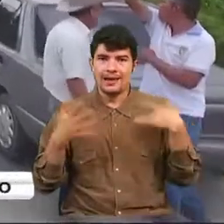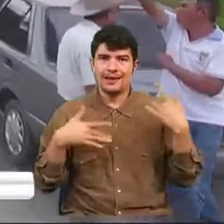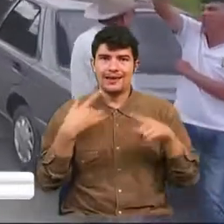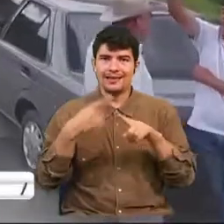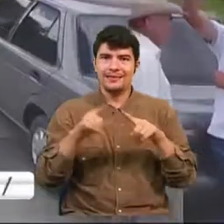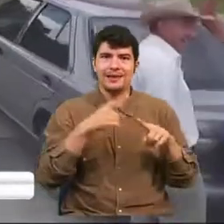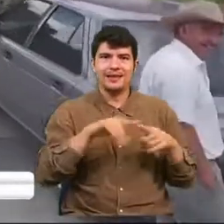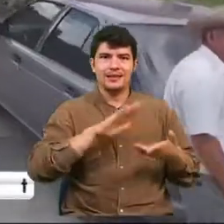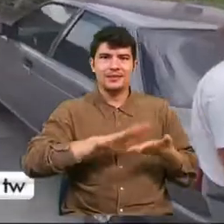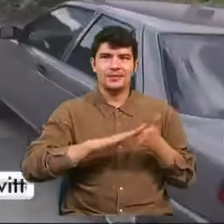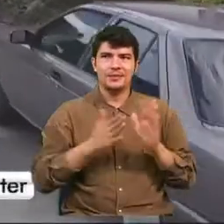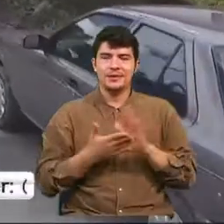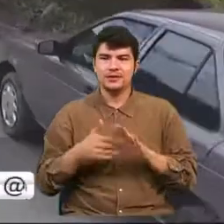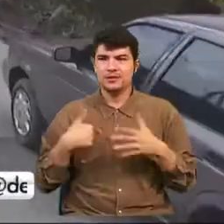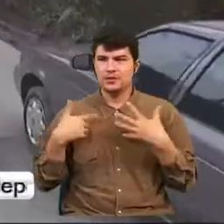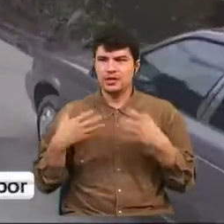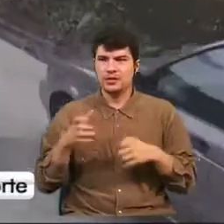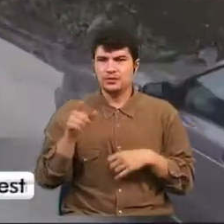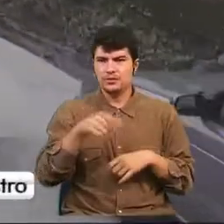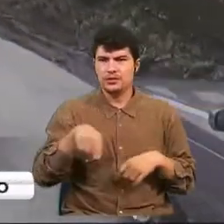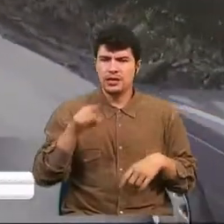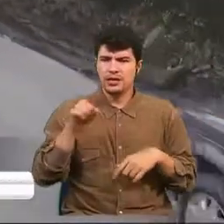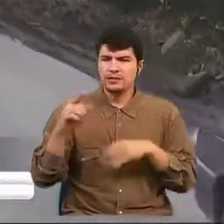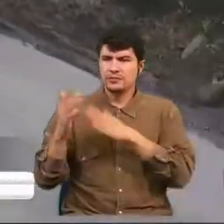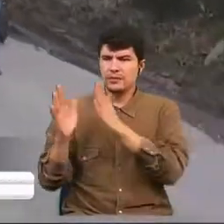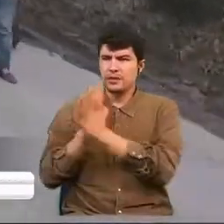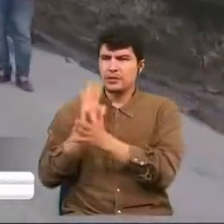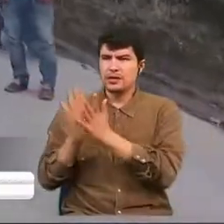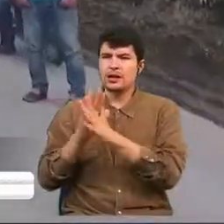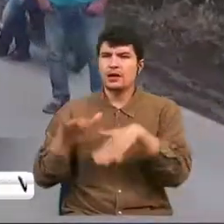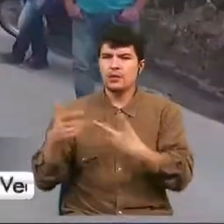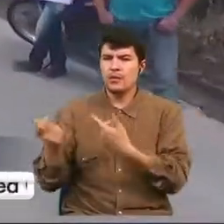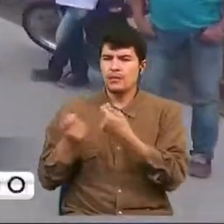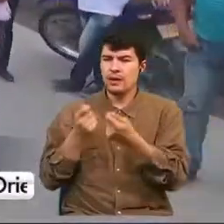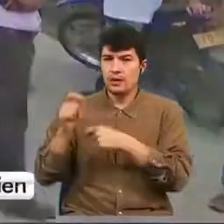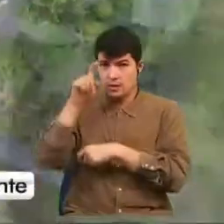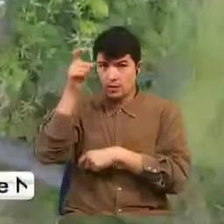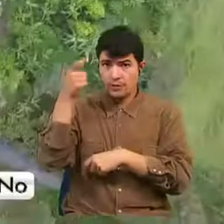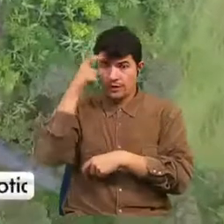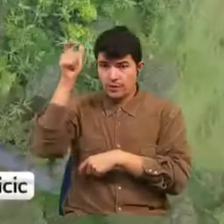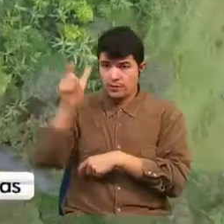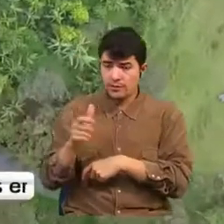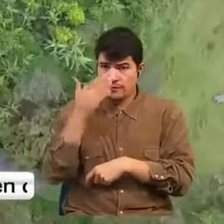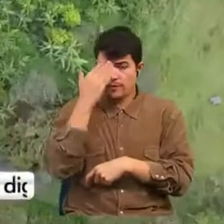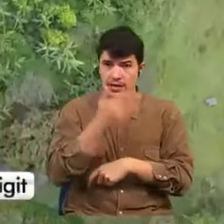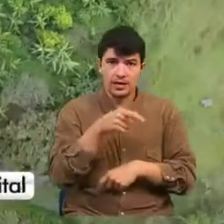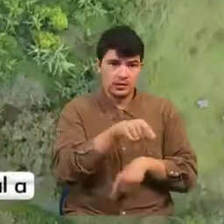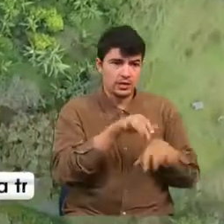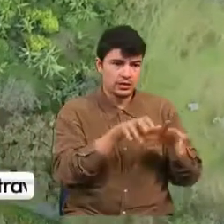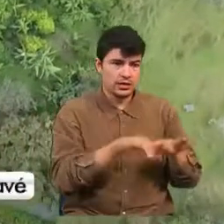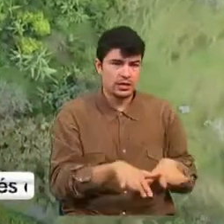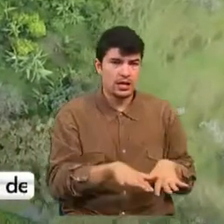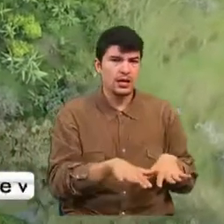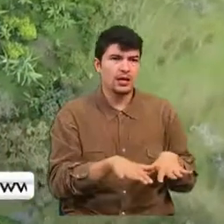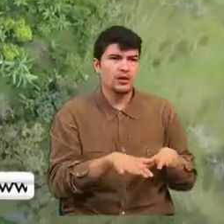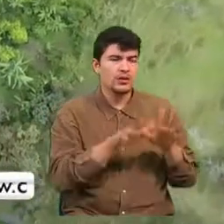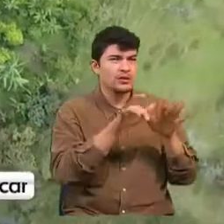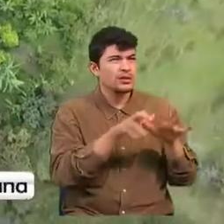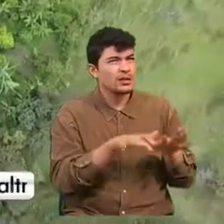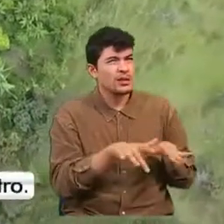Quiero que nos hablen un poco acerca de cómo es ese manejo. El gobernador es el que se compromete ante los alcaldes y el secretario es el que de una u otra manera tiene